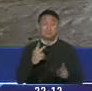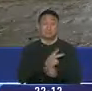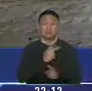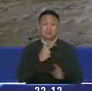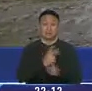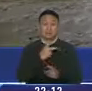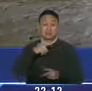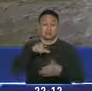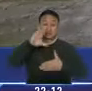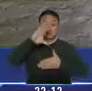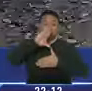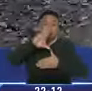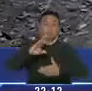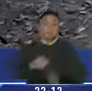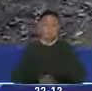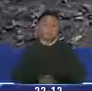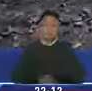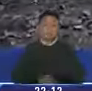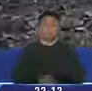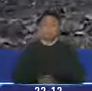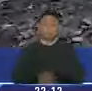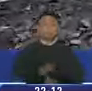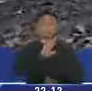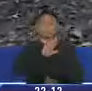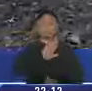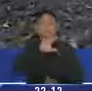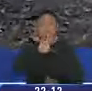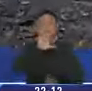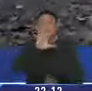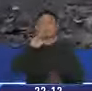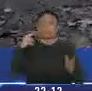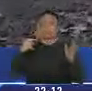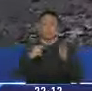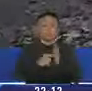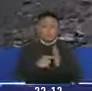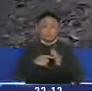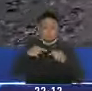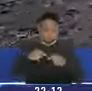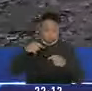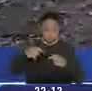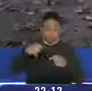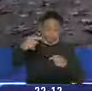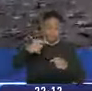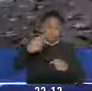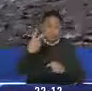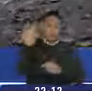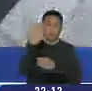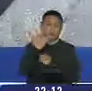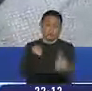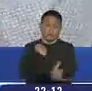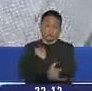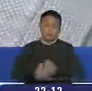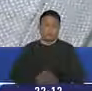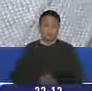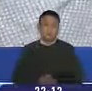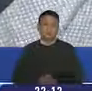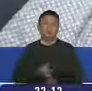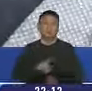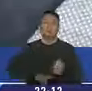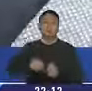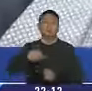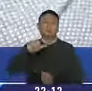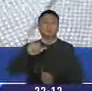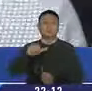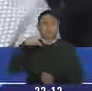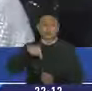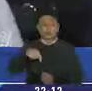de América Latina. 575 mil hectáreas que se comparten entre ambos países. El hijo de una pareja oriunda